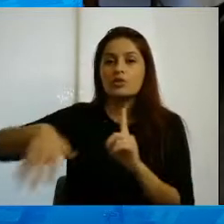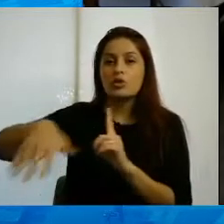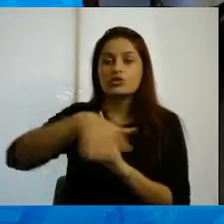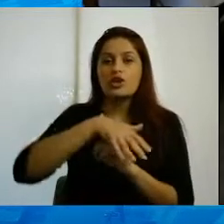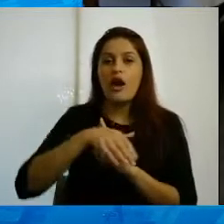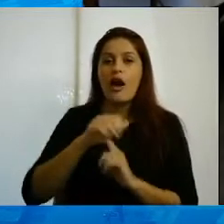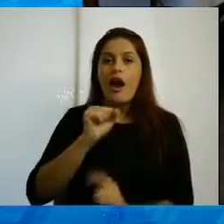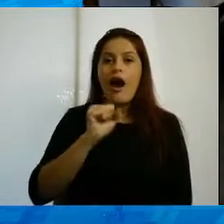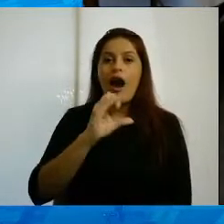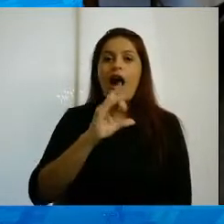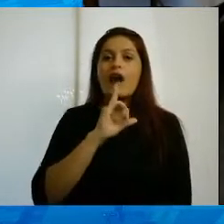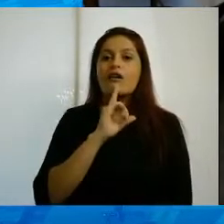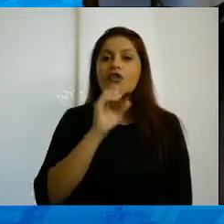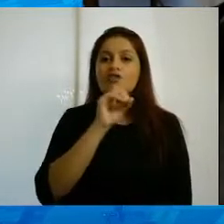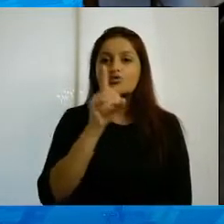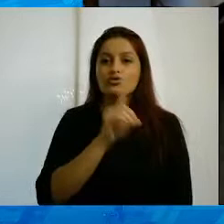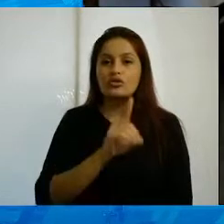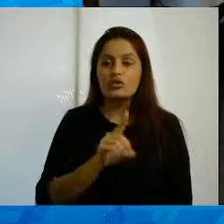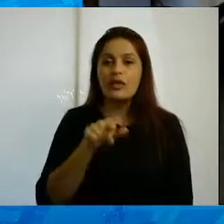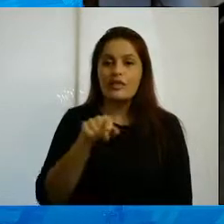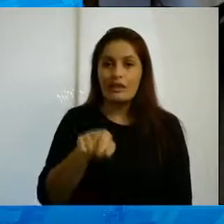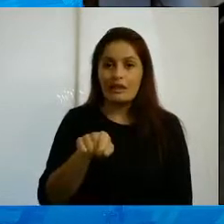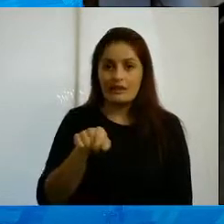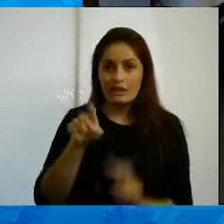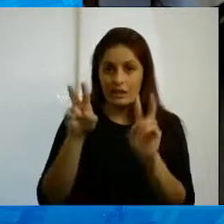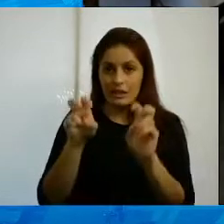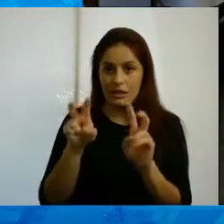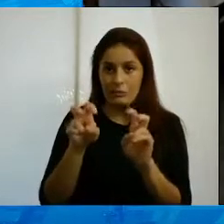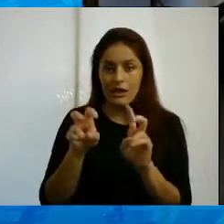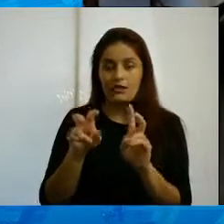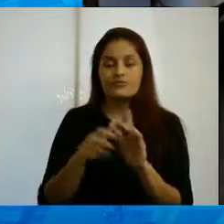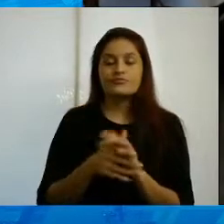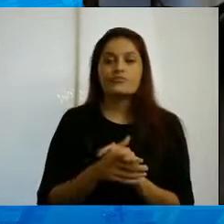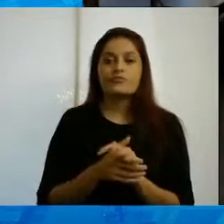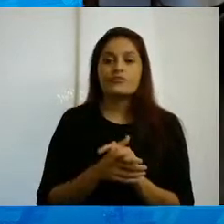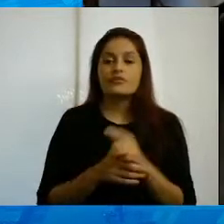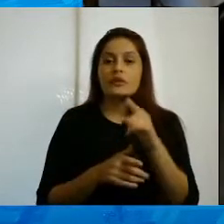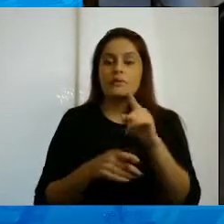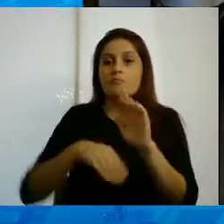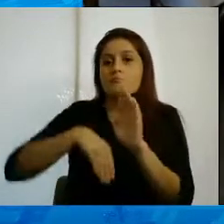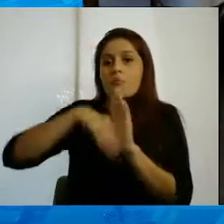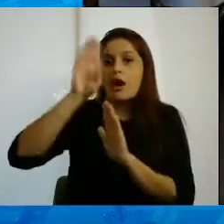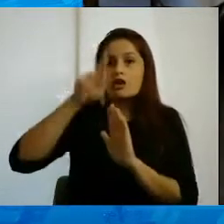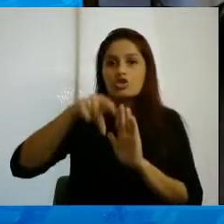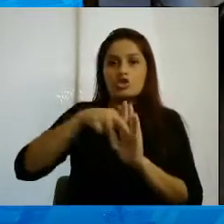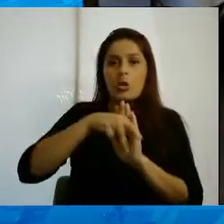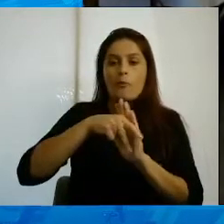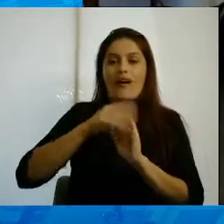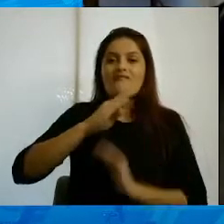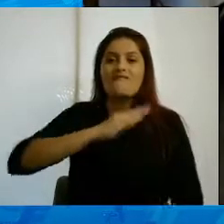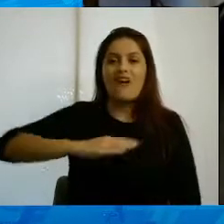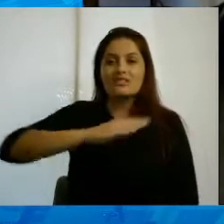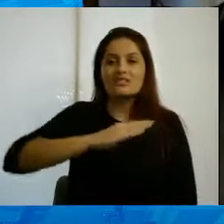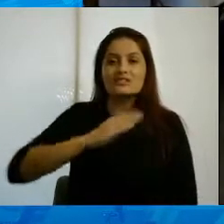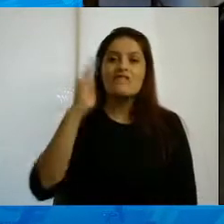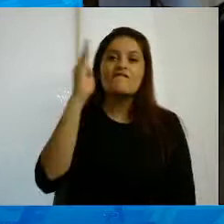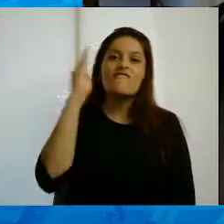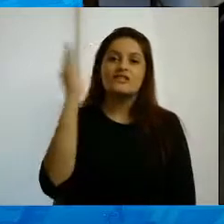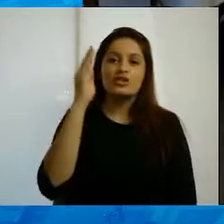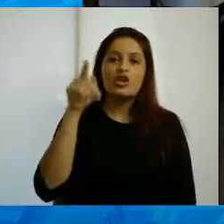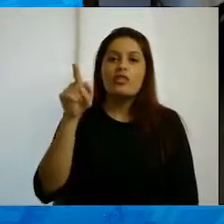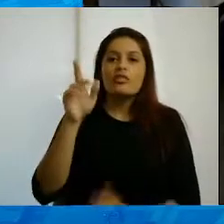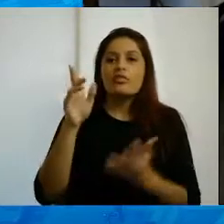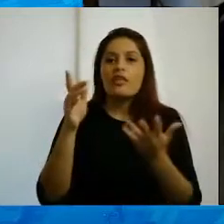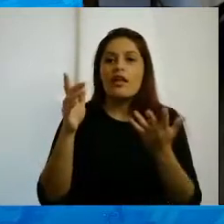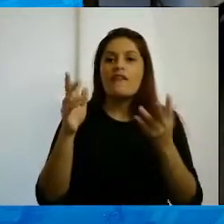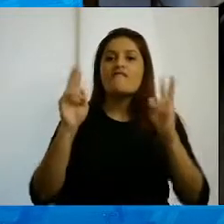actos de este tipo que transgreden las normas más básicas de convivencia escolar y diría